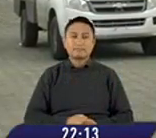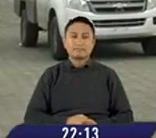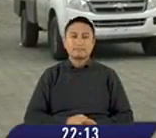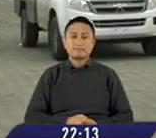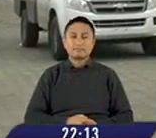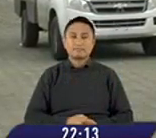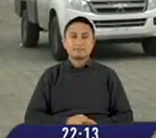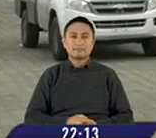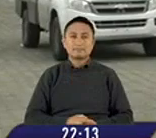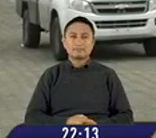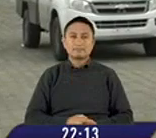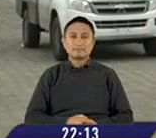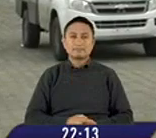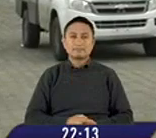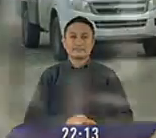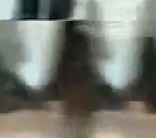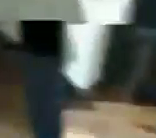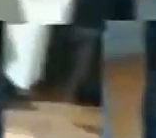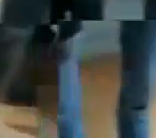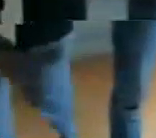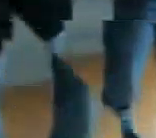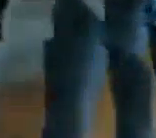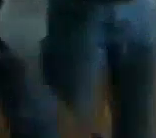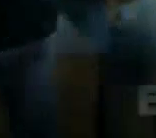informó Wendy Delgado.